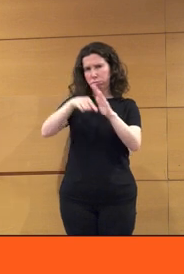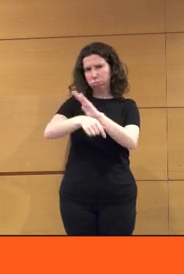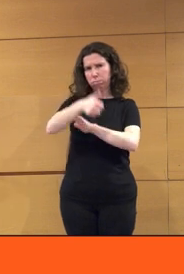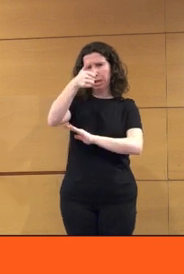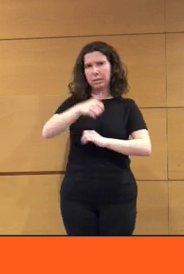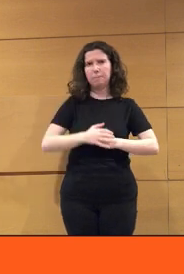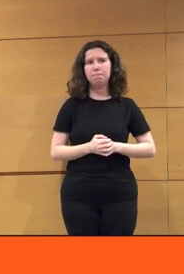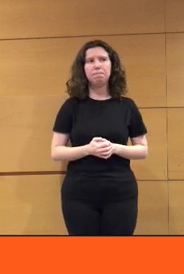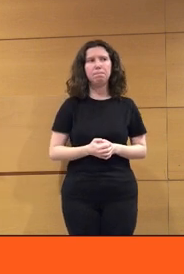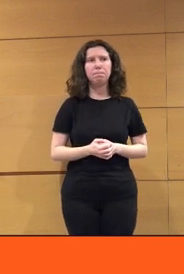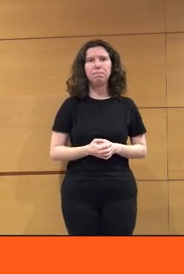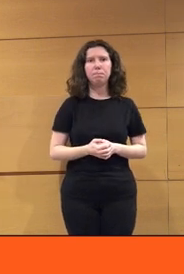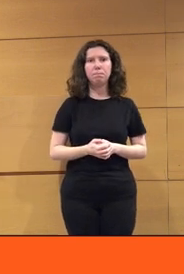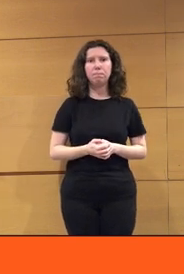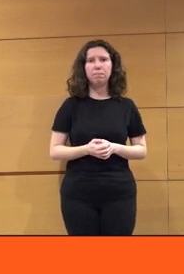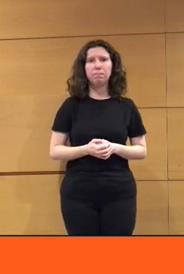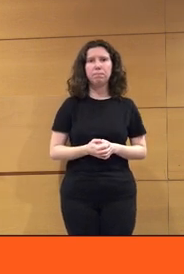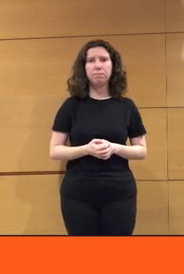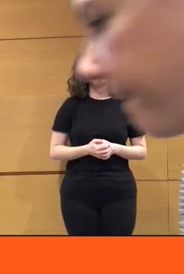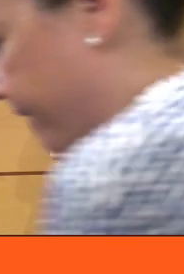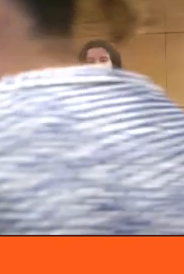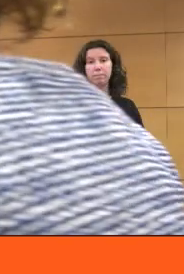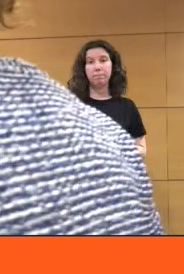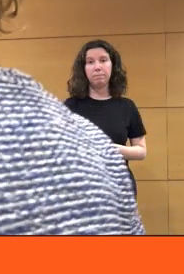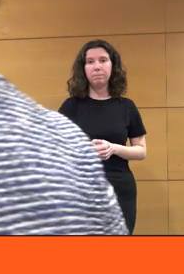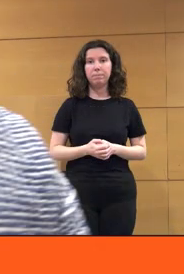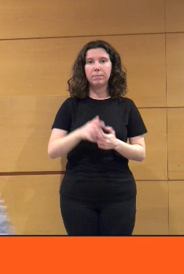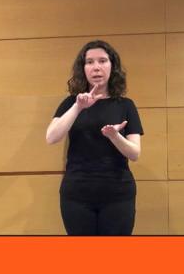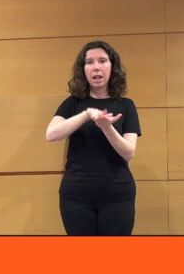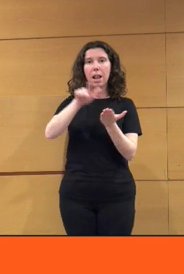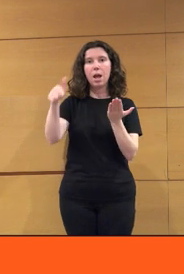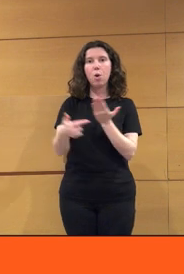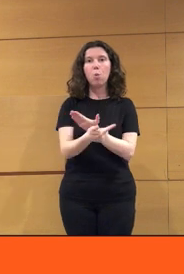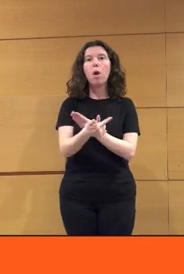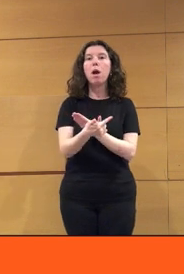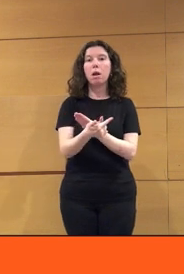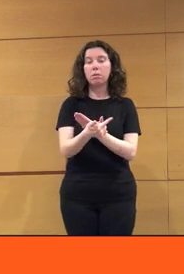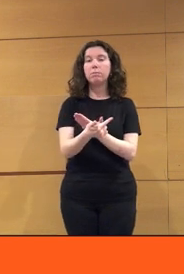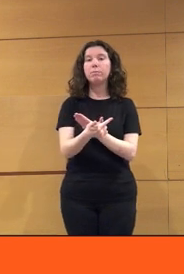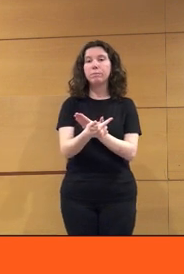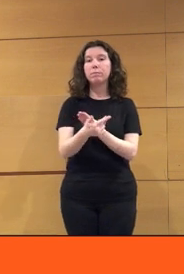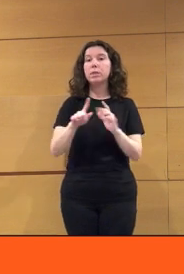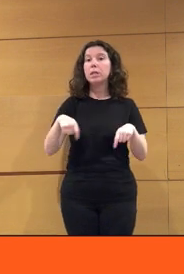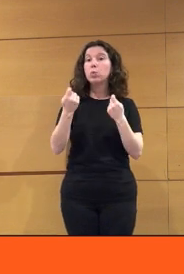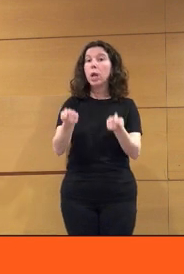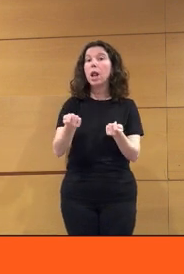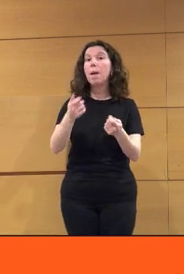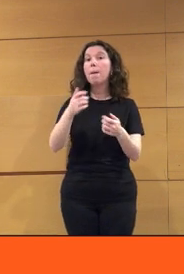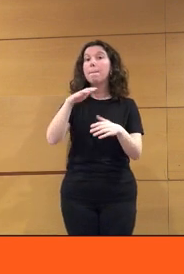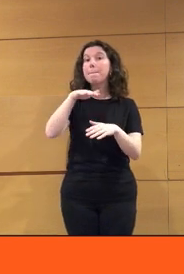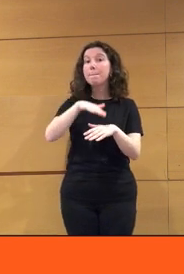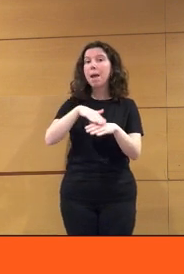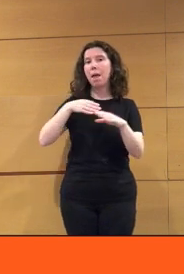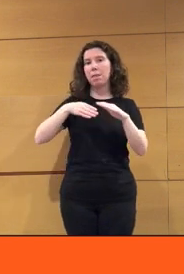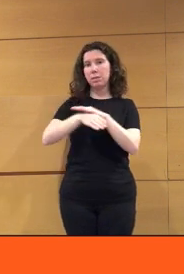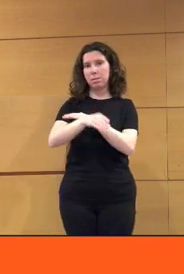en los siguientes minutos. Procesamiento de lenguaje natural para la accesibilidad. Como ya fue mencionado anteriormente, la